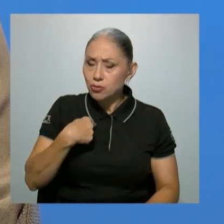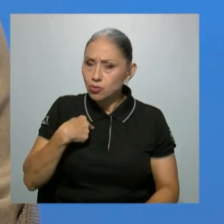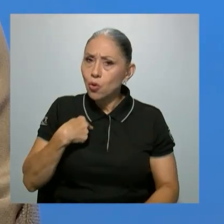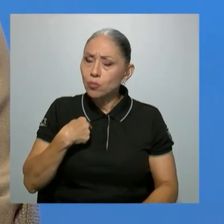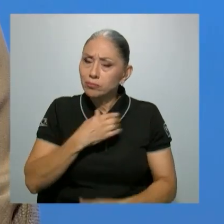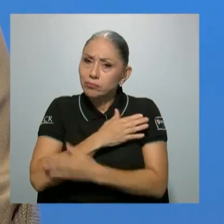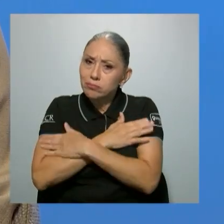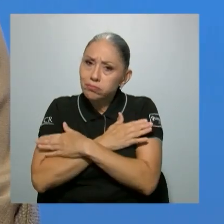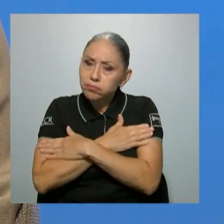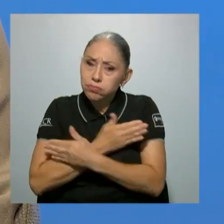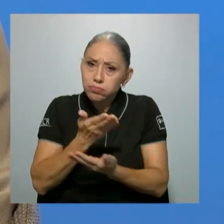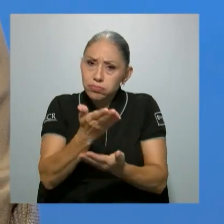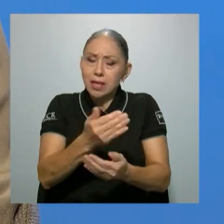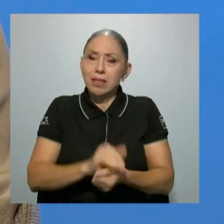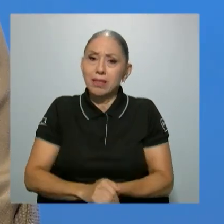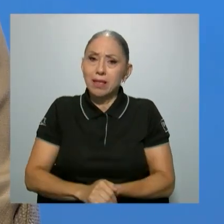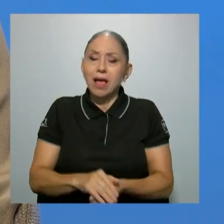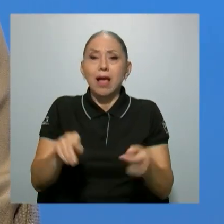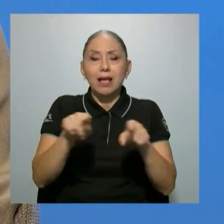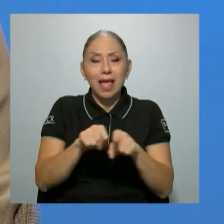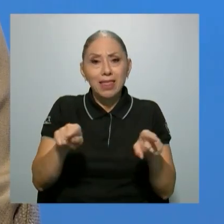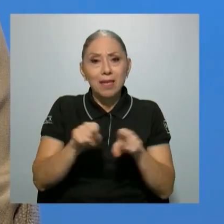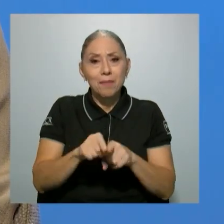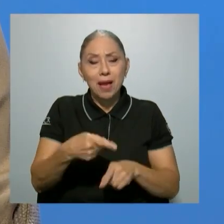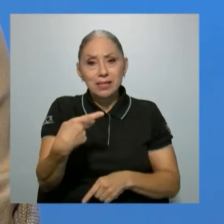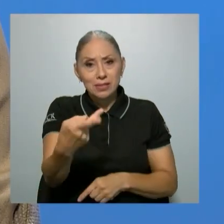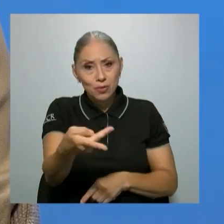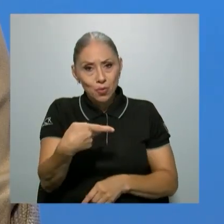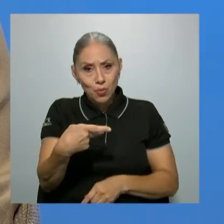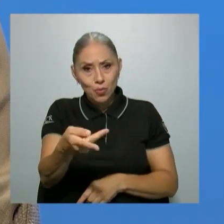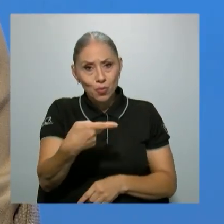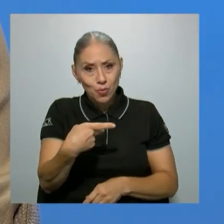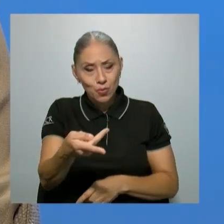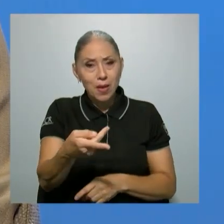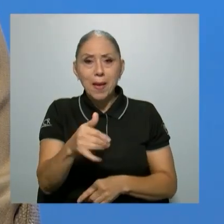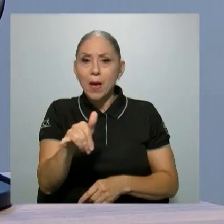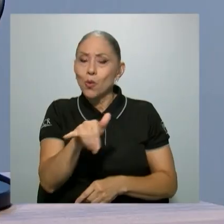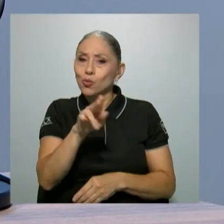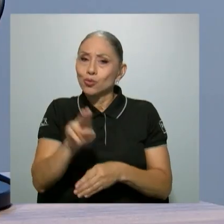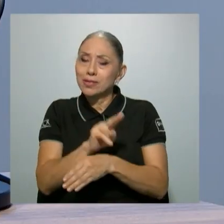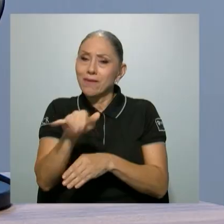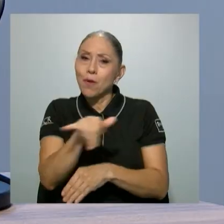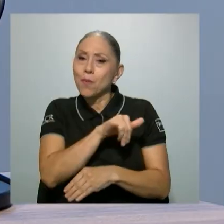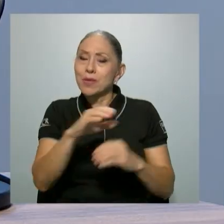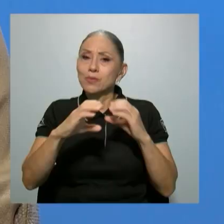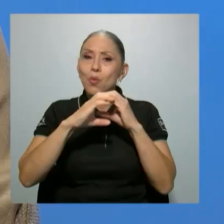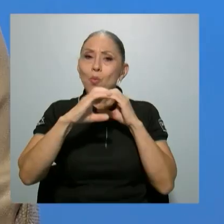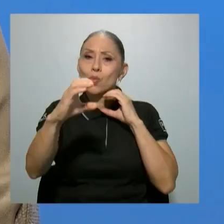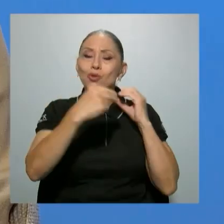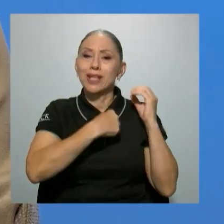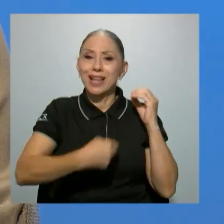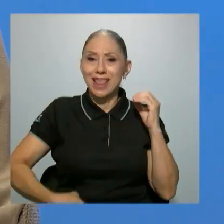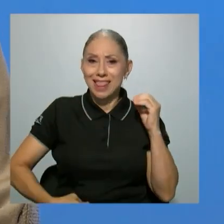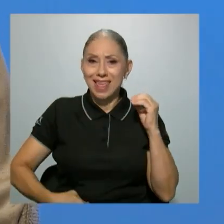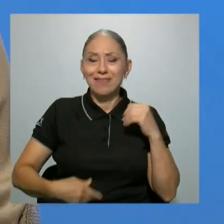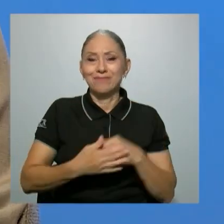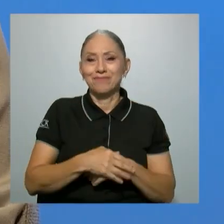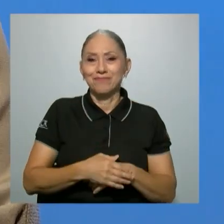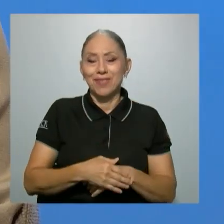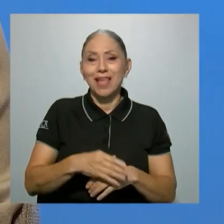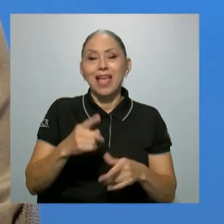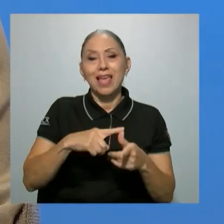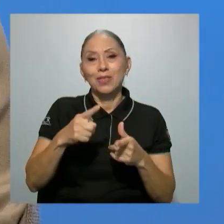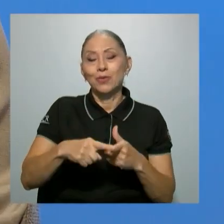estima, porque además coincidíamos en el bus de Heredia, cuando viajábamos, cuando era estudiante.